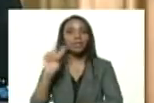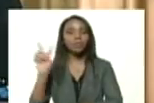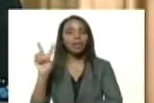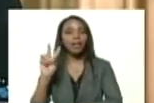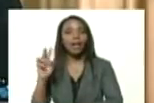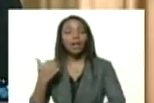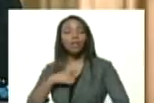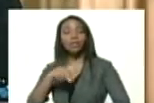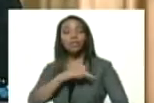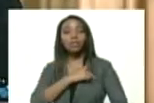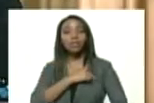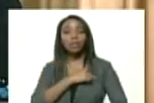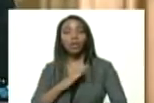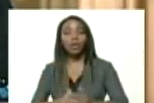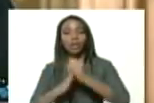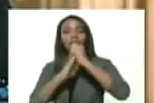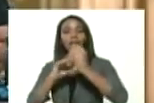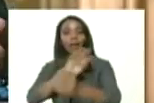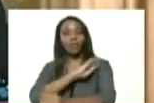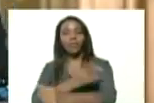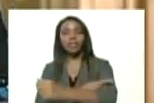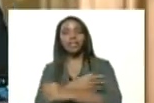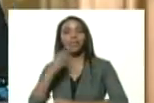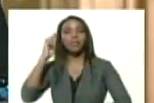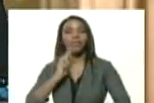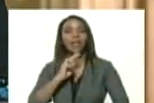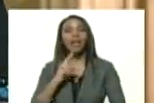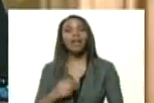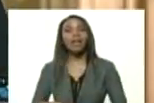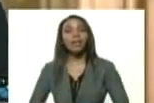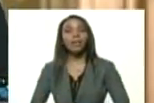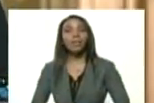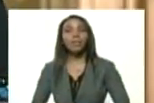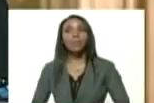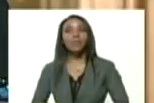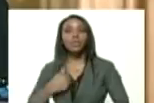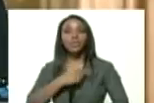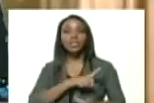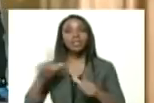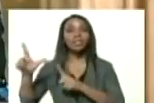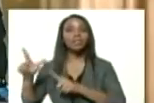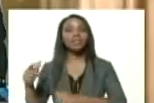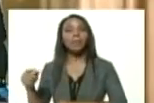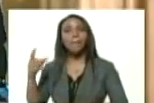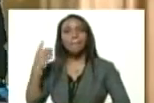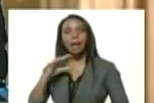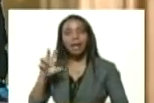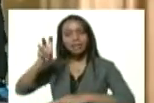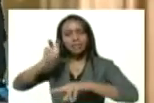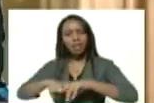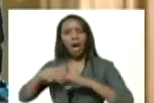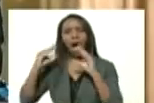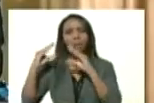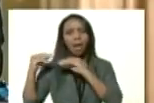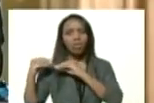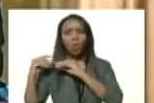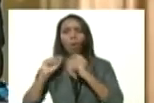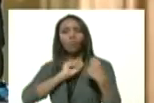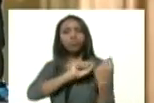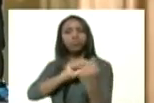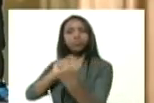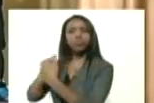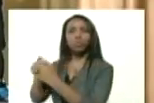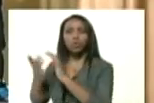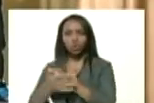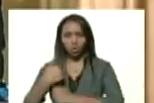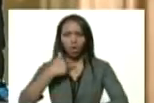los líderes de las fuerzas bolivarianas y revolucionarias de venezuela estoy listo ya para sentarnos a hablar y esto lo digo